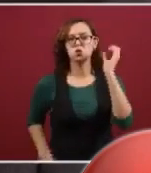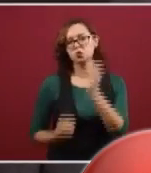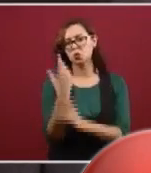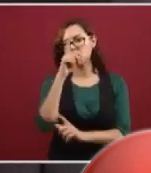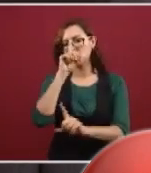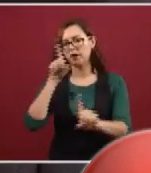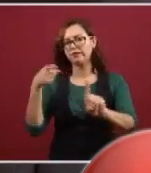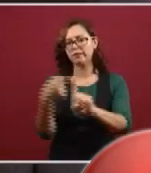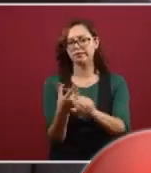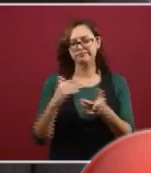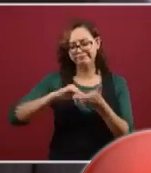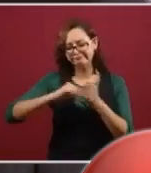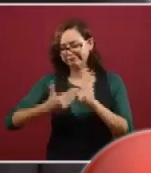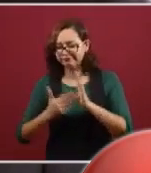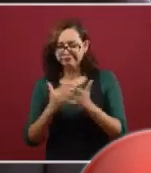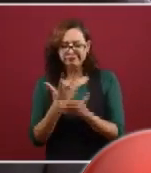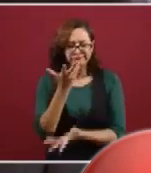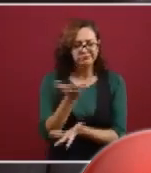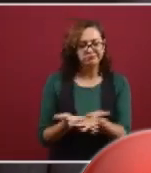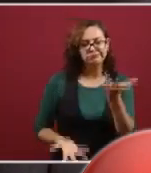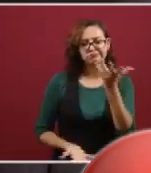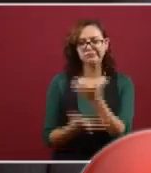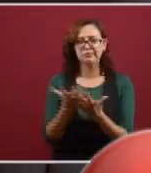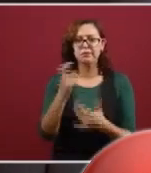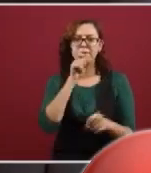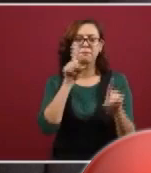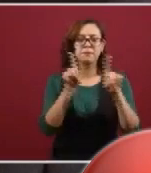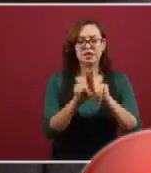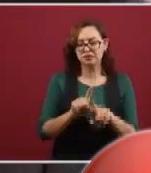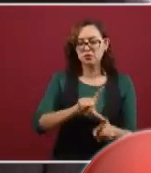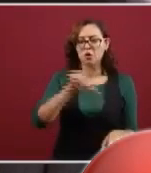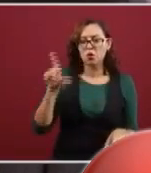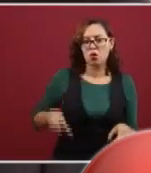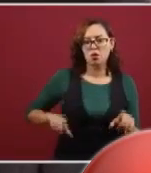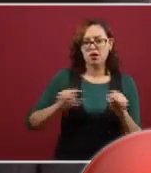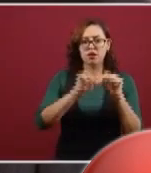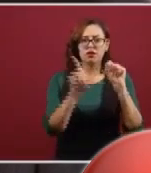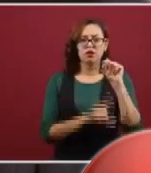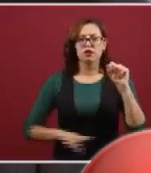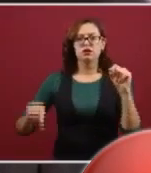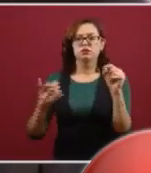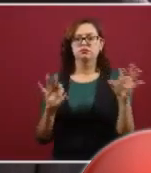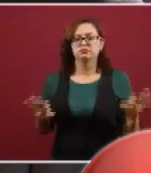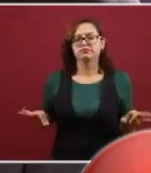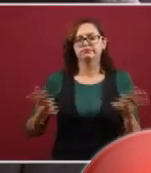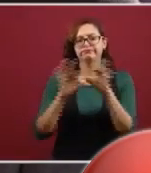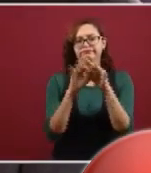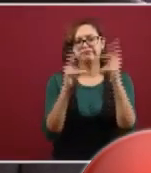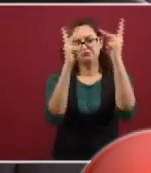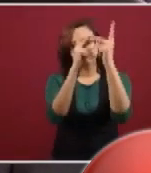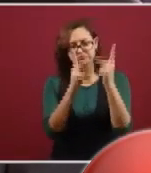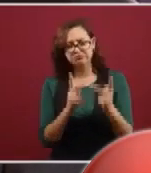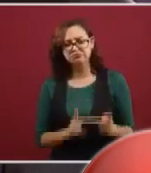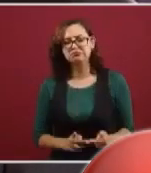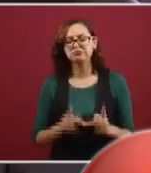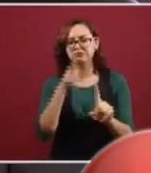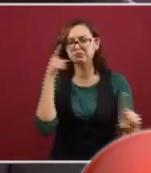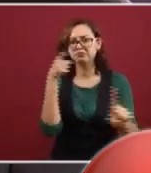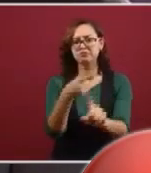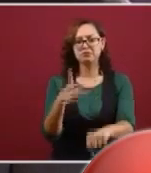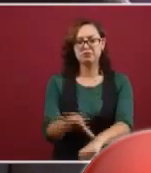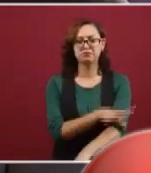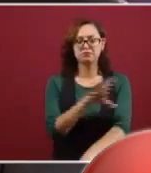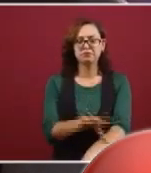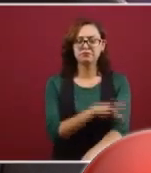la línea con la política del Gobierno de México en materia energética y de desarrollo económico. Los aspectos